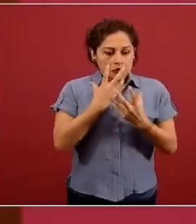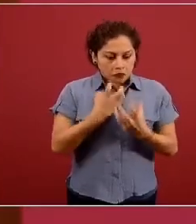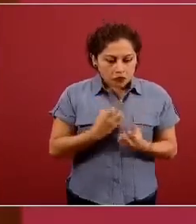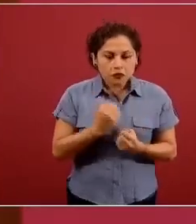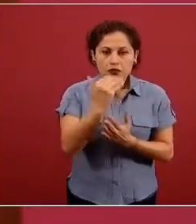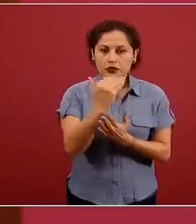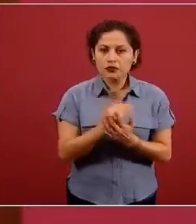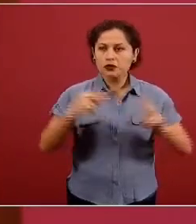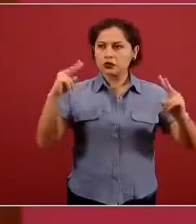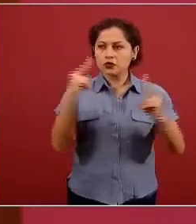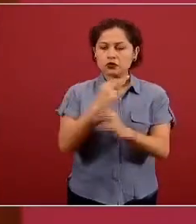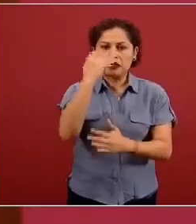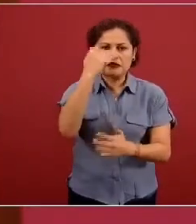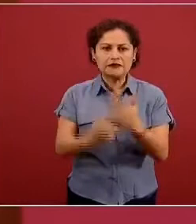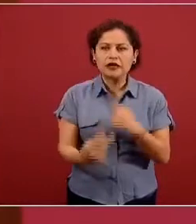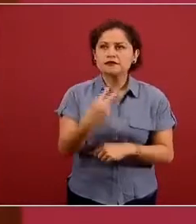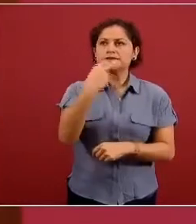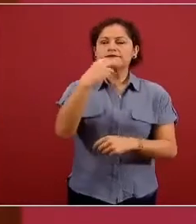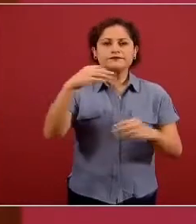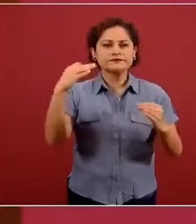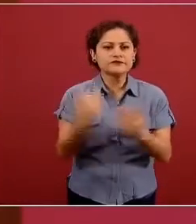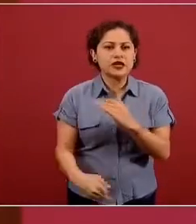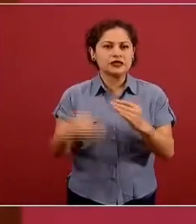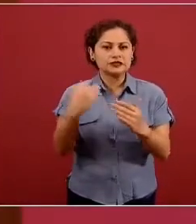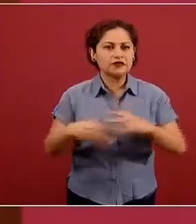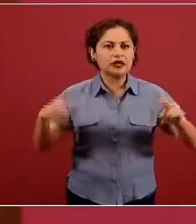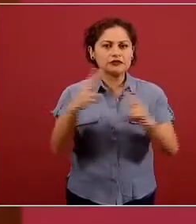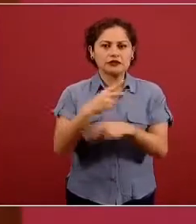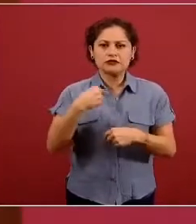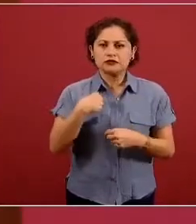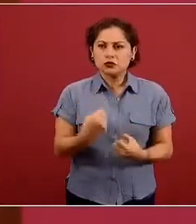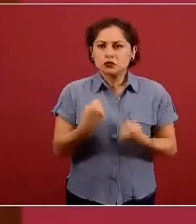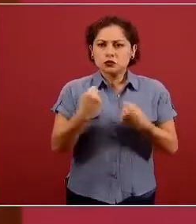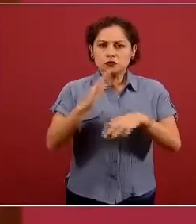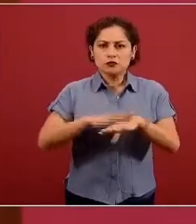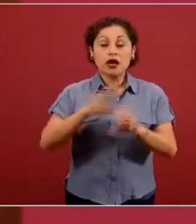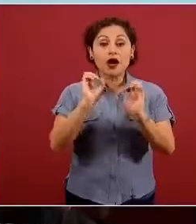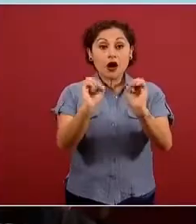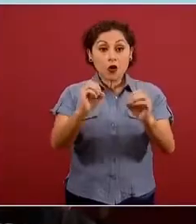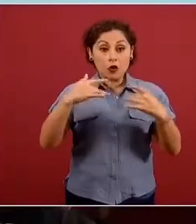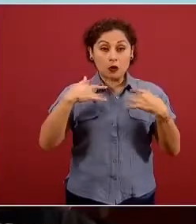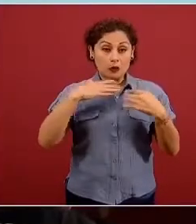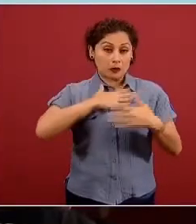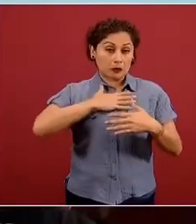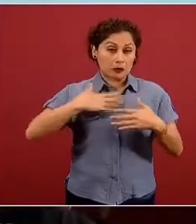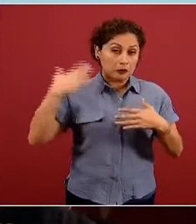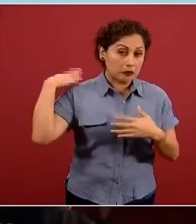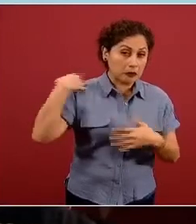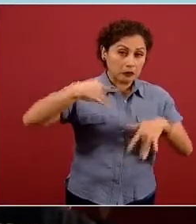incorporando suficiente aire y necesita respirar más rápido o más fuerte, o le duele el pecho, esa es una razón para